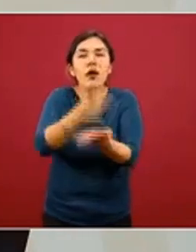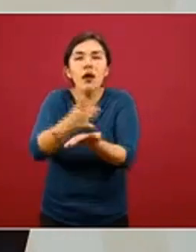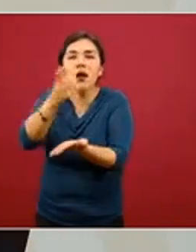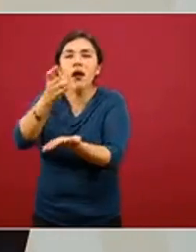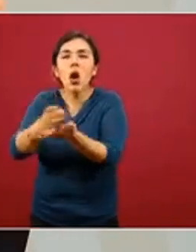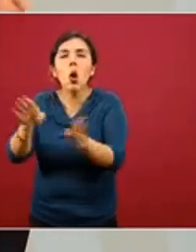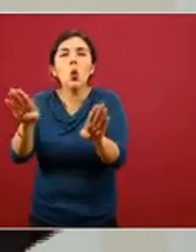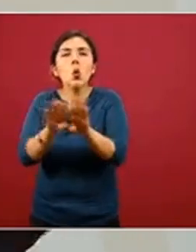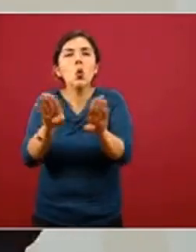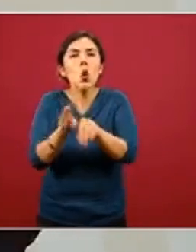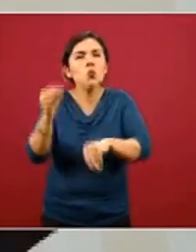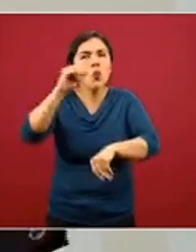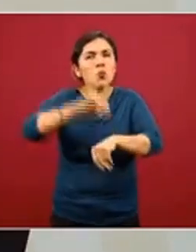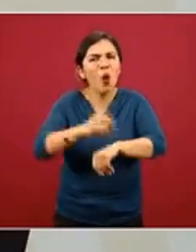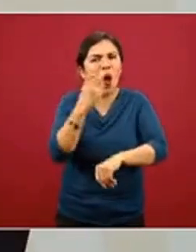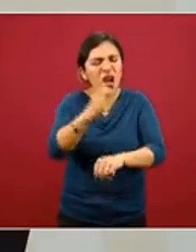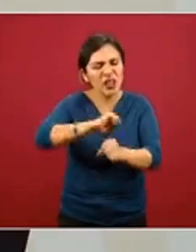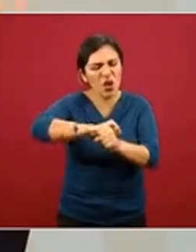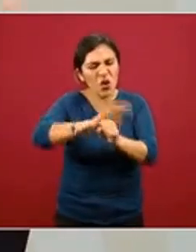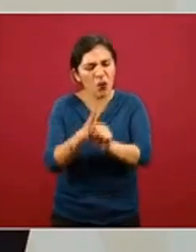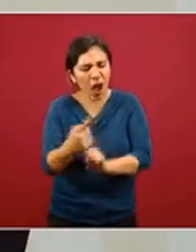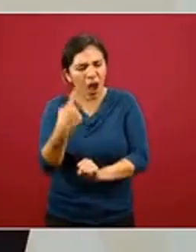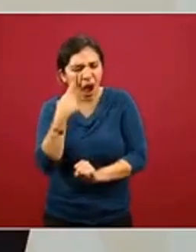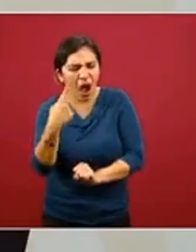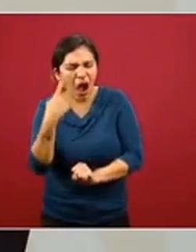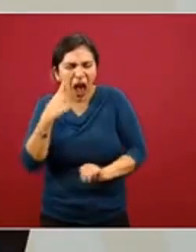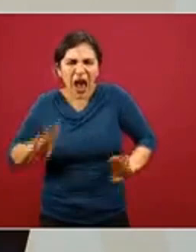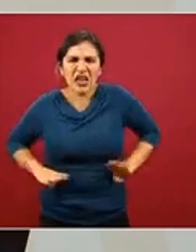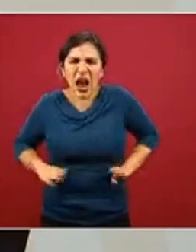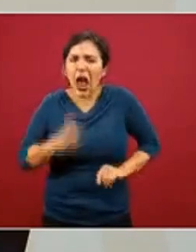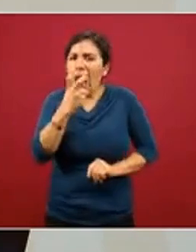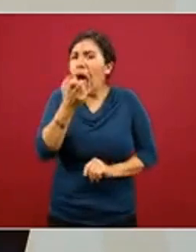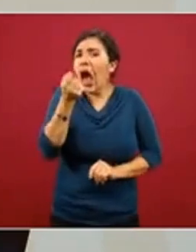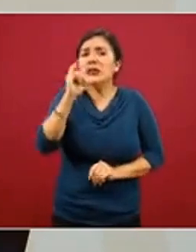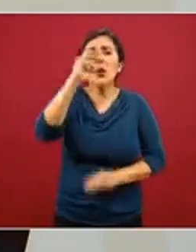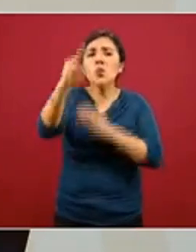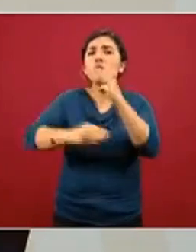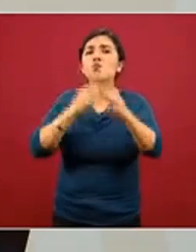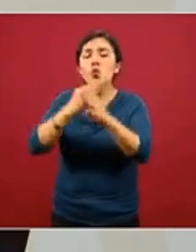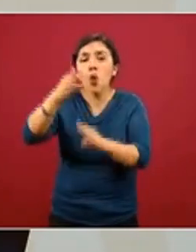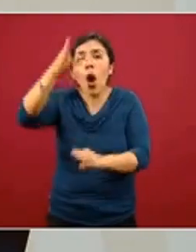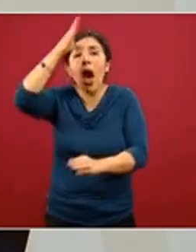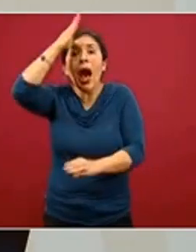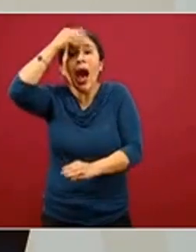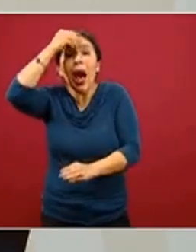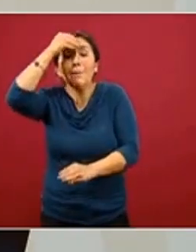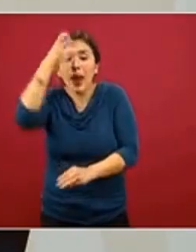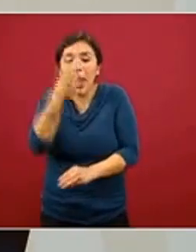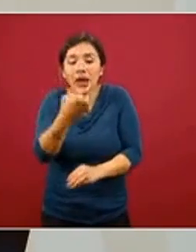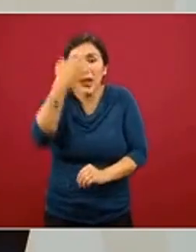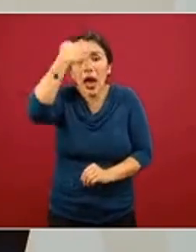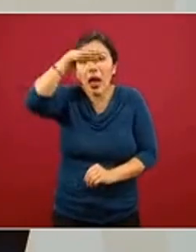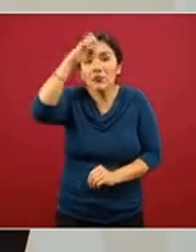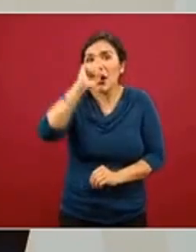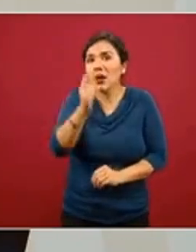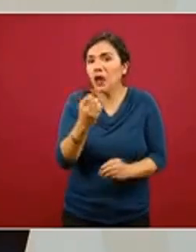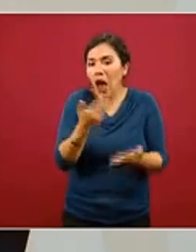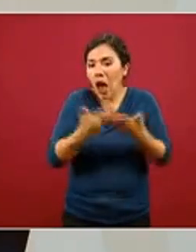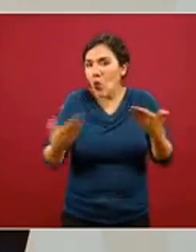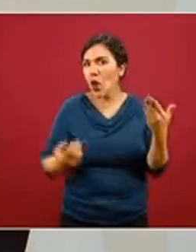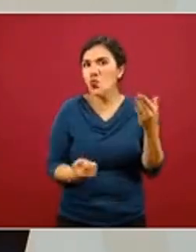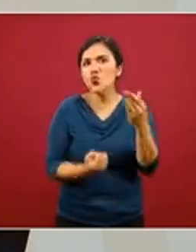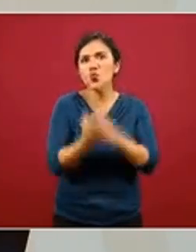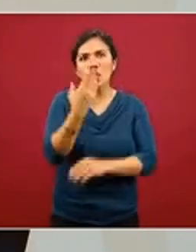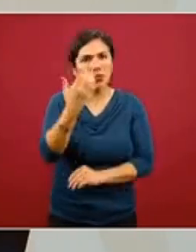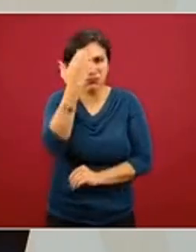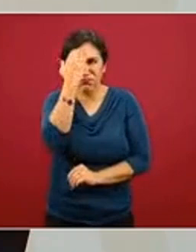cómo se va comportando el fenómeno. Esto en todo el mundo se va aprendiendo de esta experiencia que es completamente